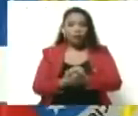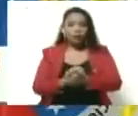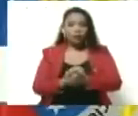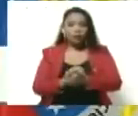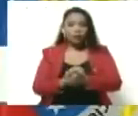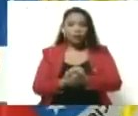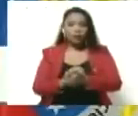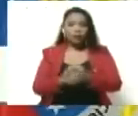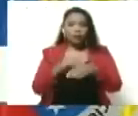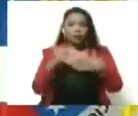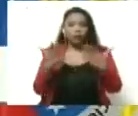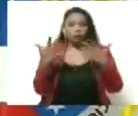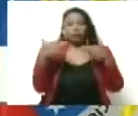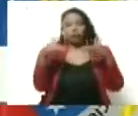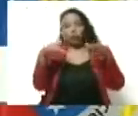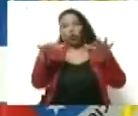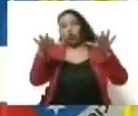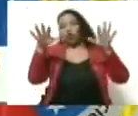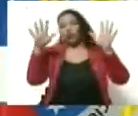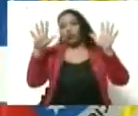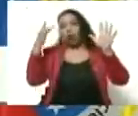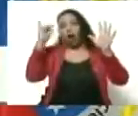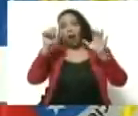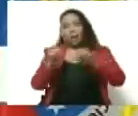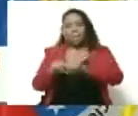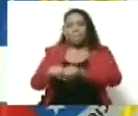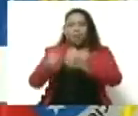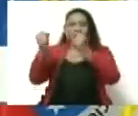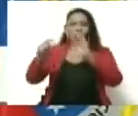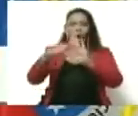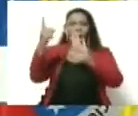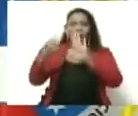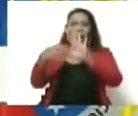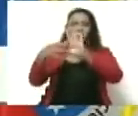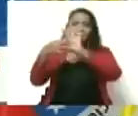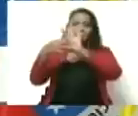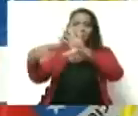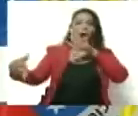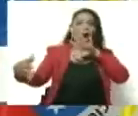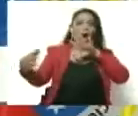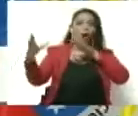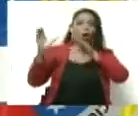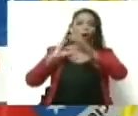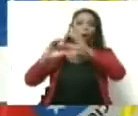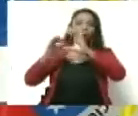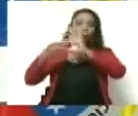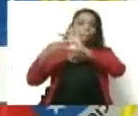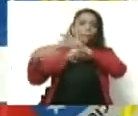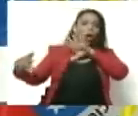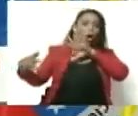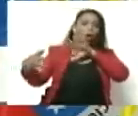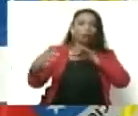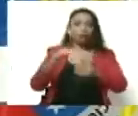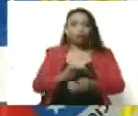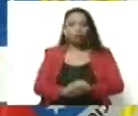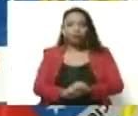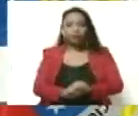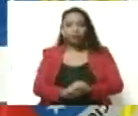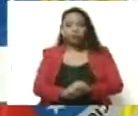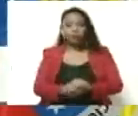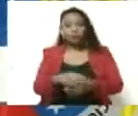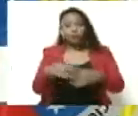Y, por supuesto, había una ruptura total de relaciones, de comunicación. En vez